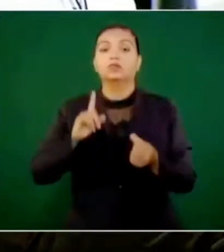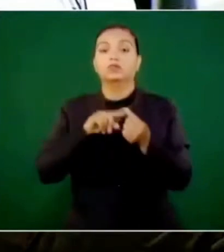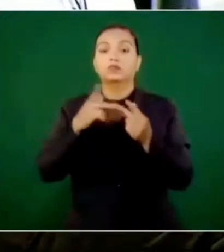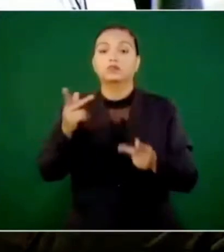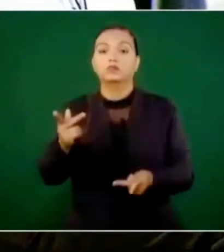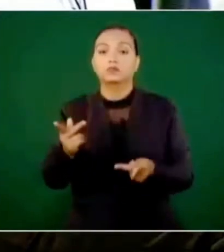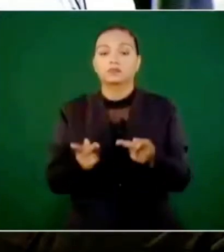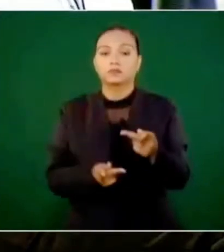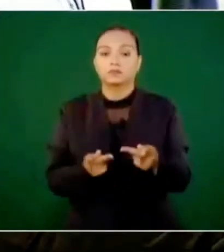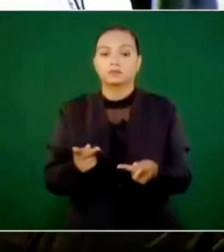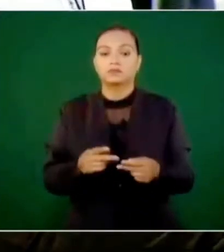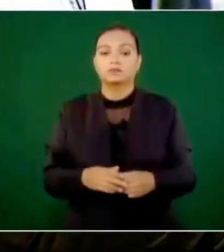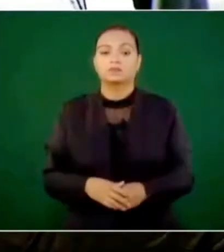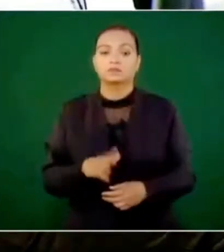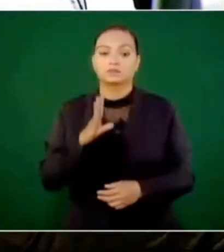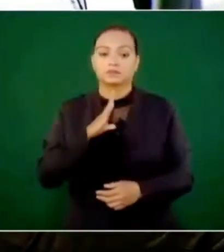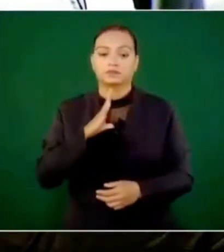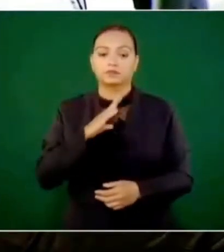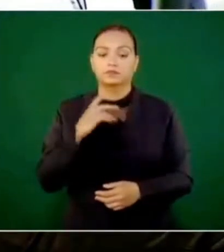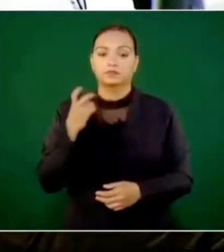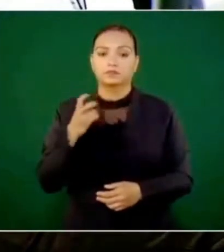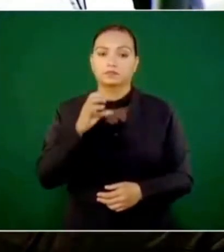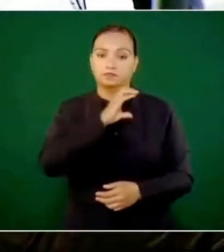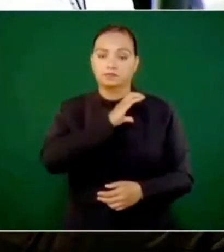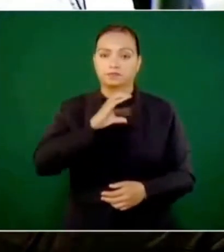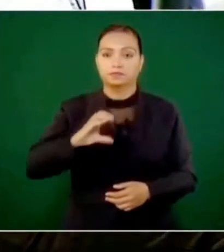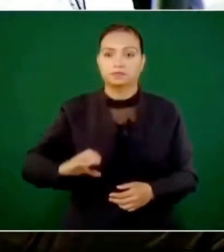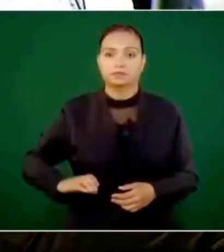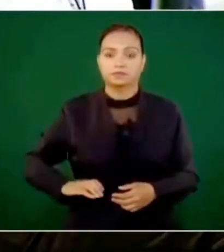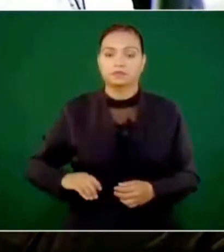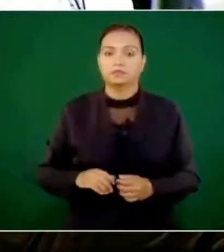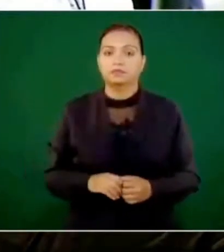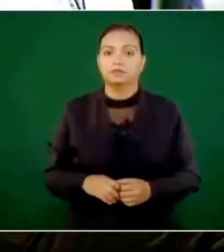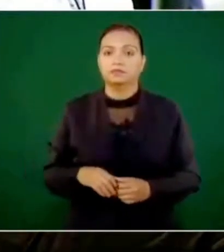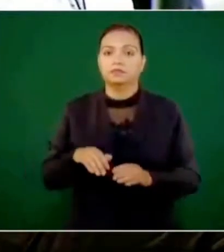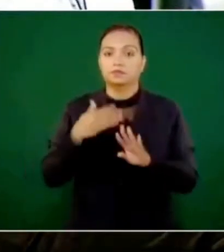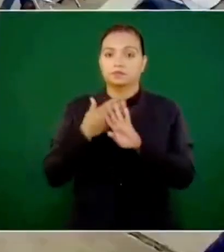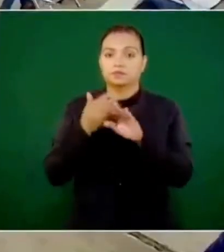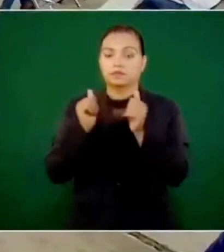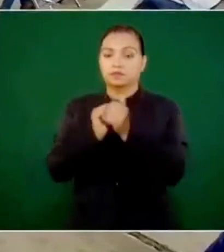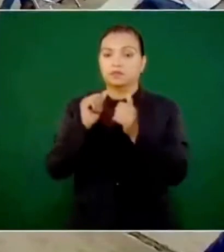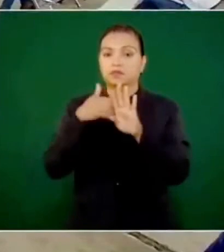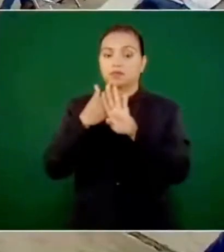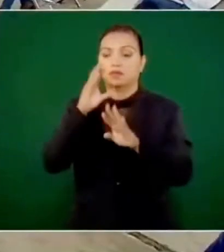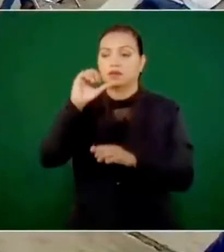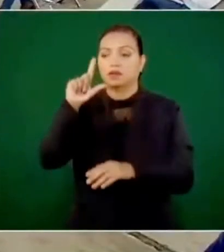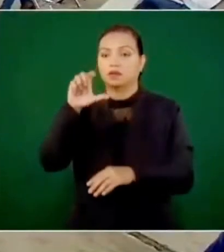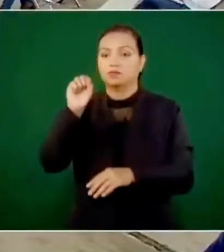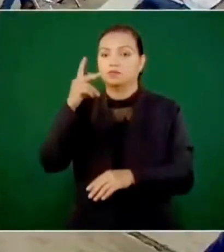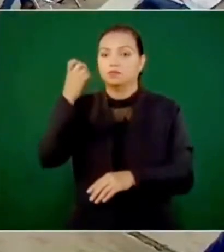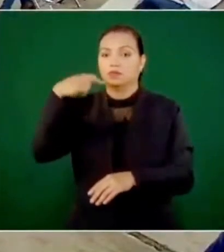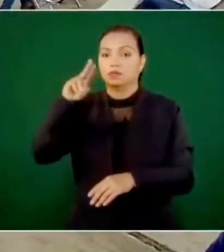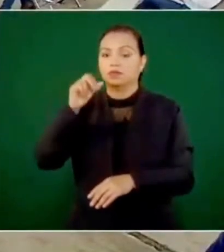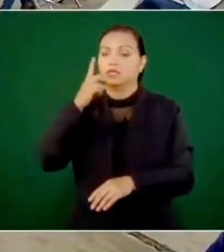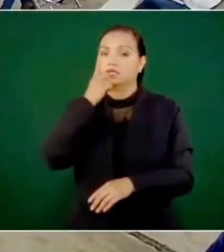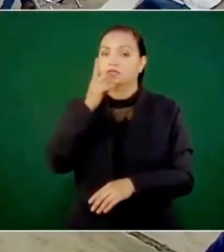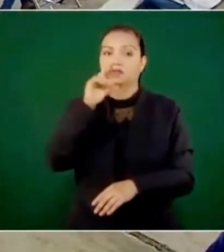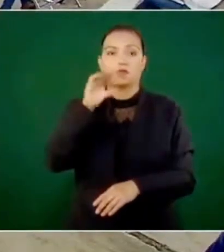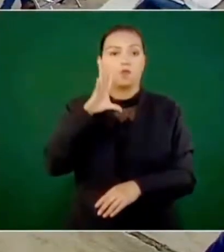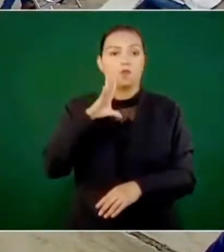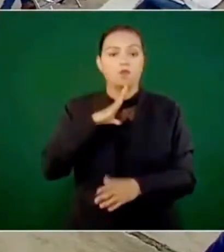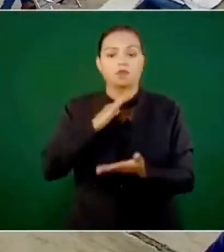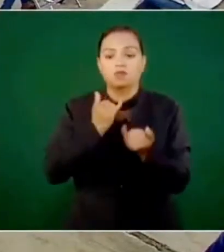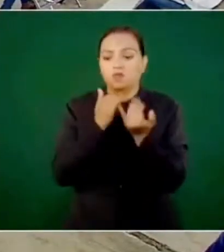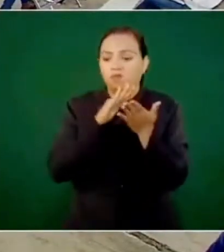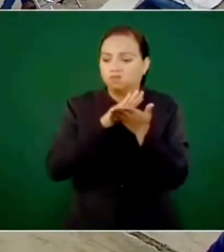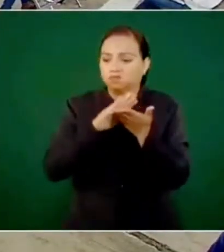participantes en la candidatura compitiendo contra Carlos Peña, mencionan que no hubo piso parejo